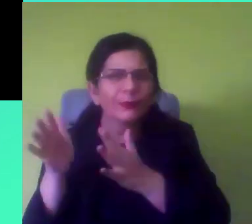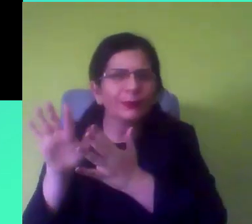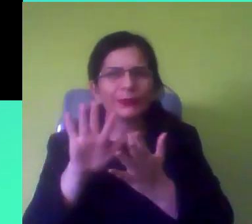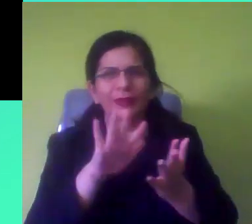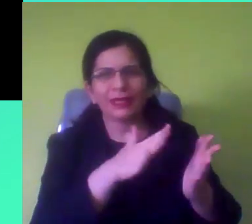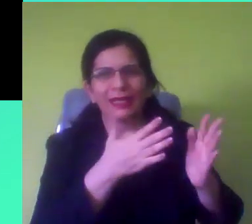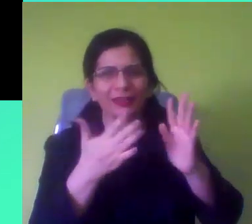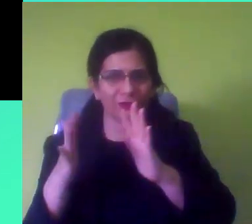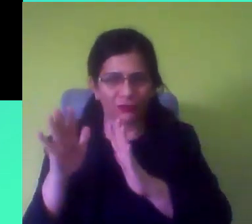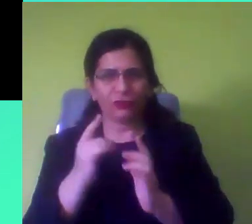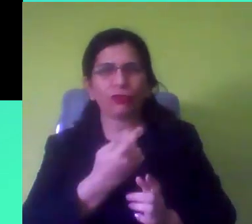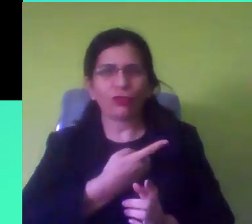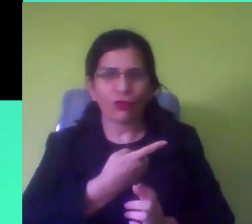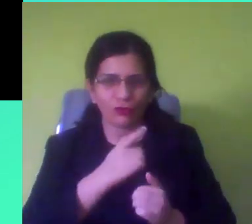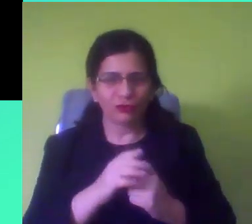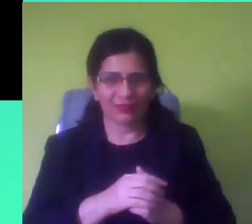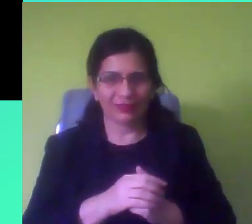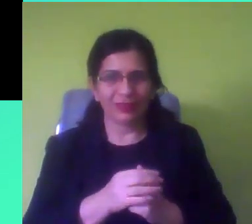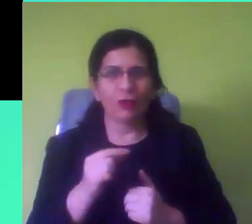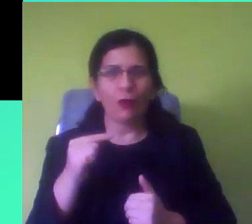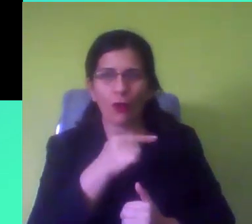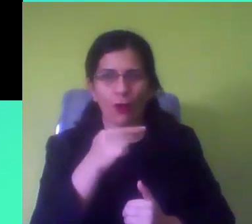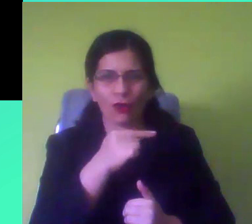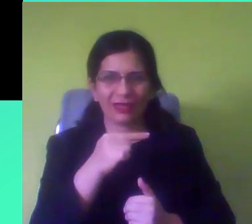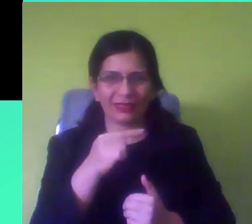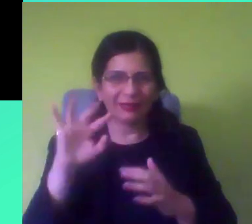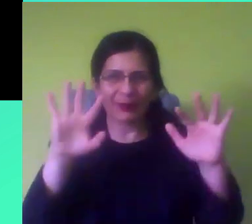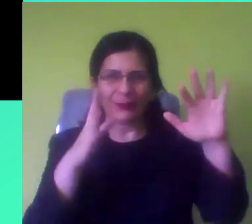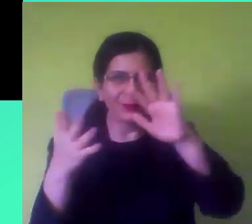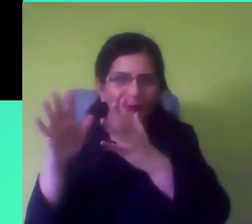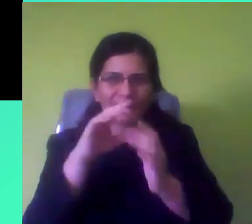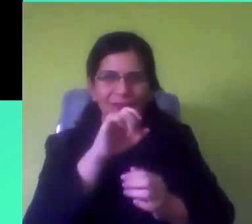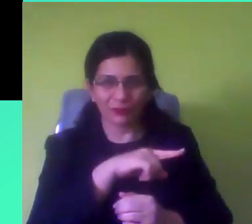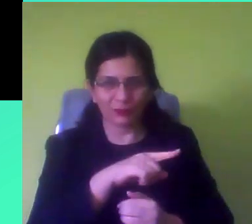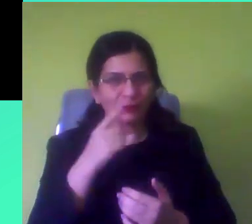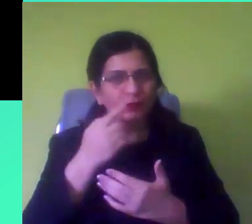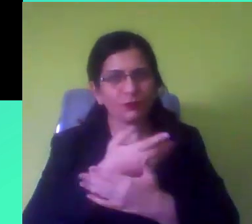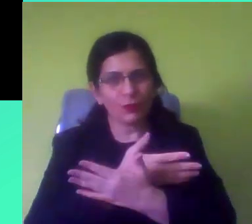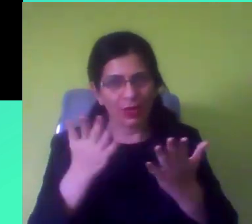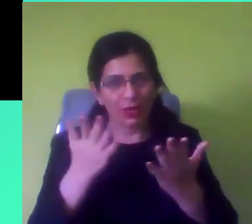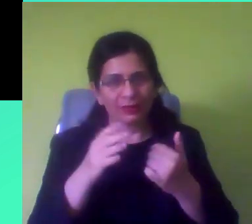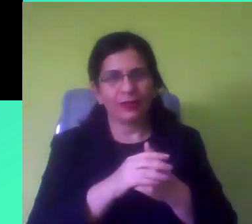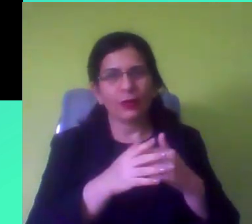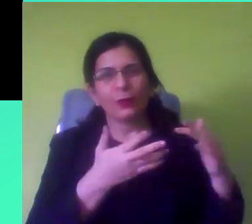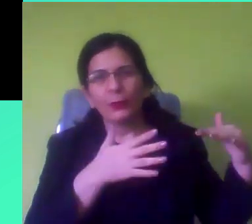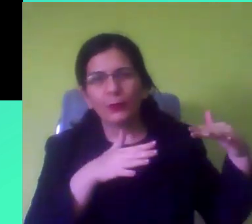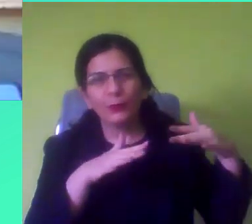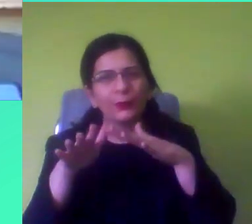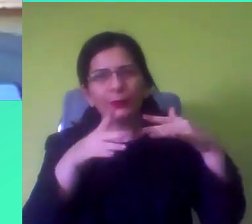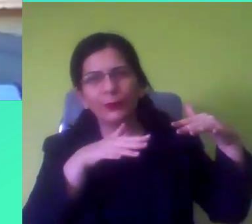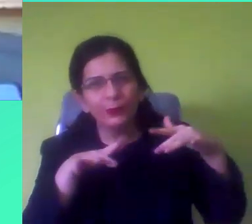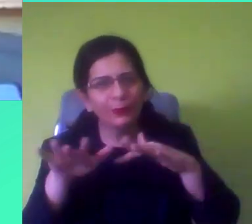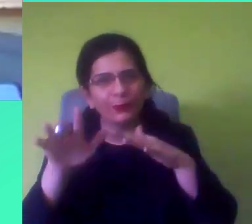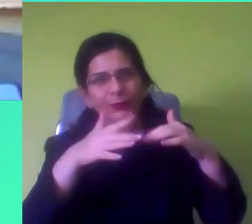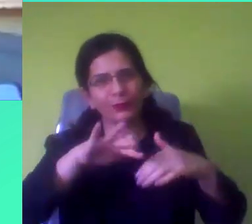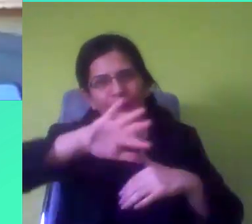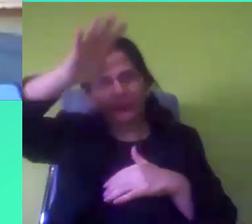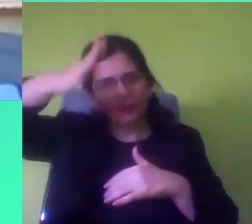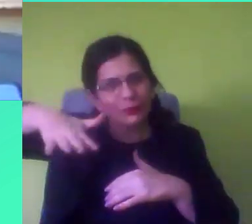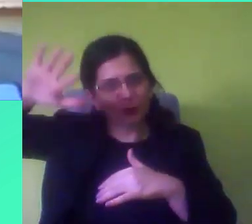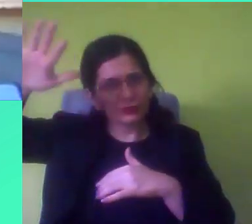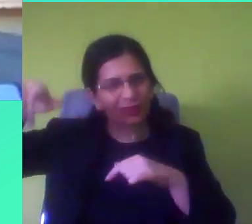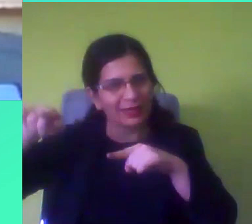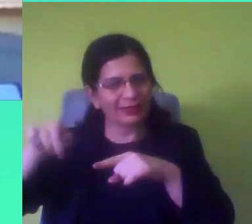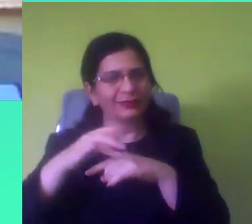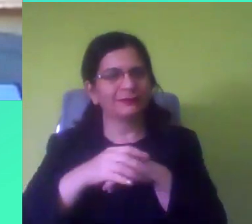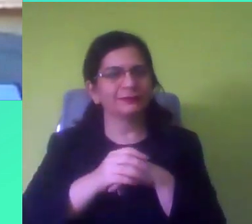que lo que hace es traernos precipitación desde el Océano Pacífico hacia la cordillera de los Andes. Sin embargo,